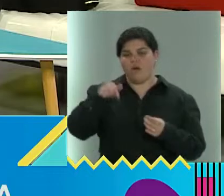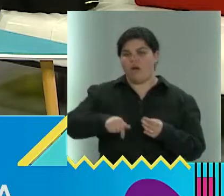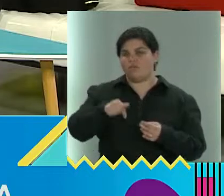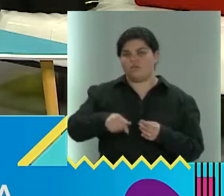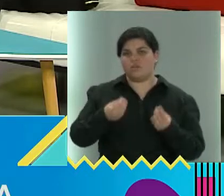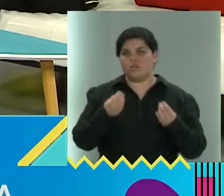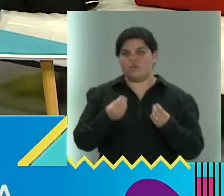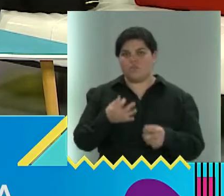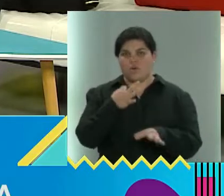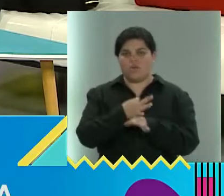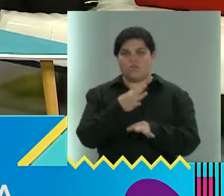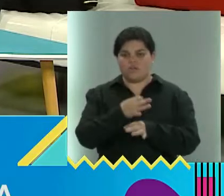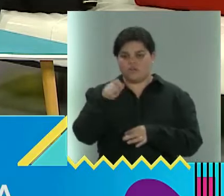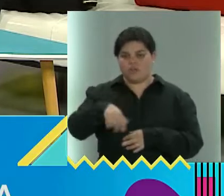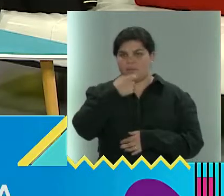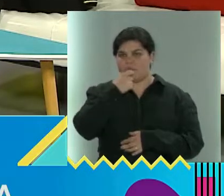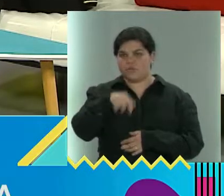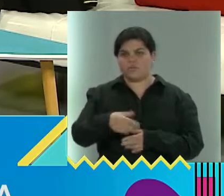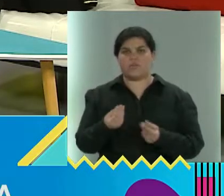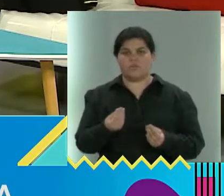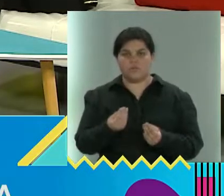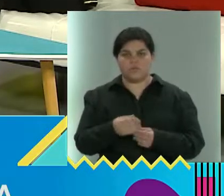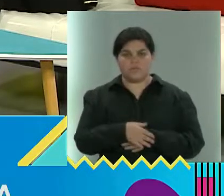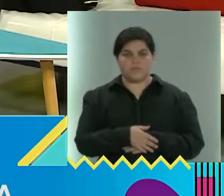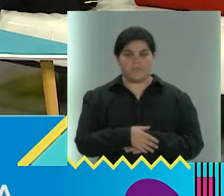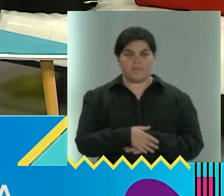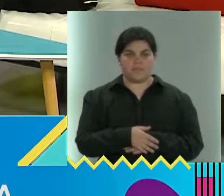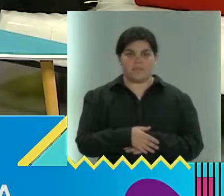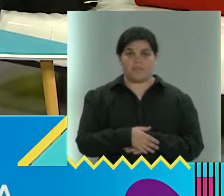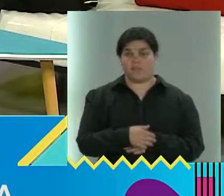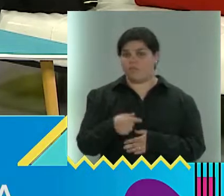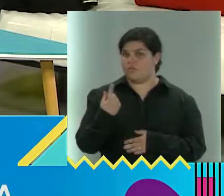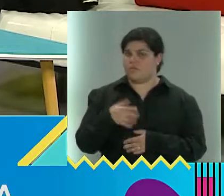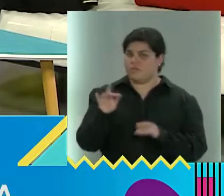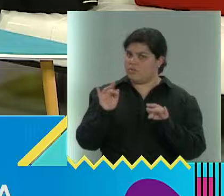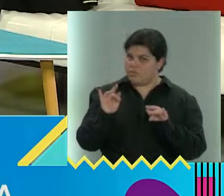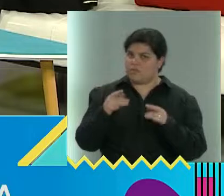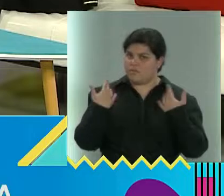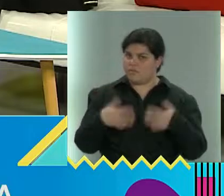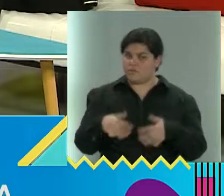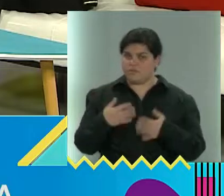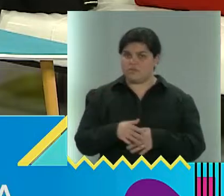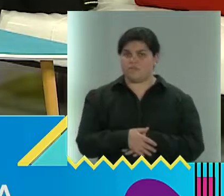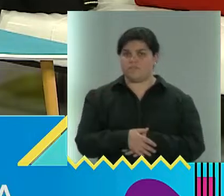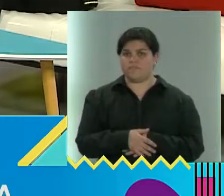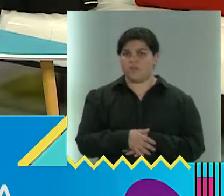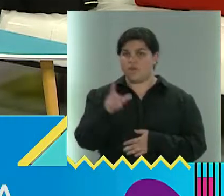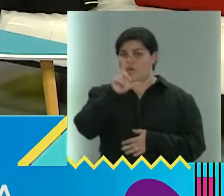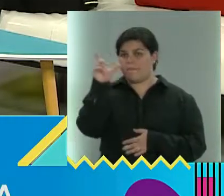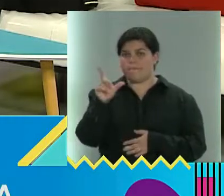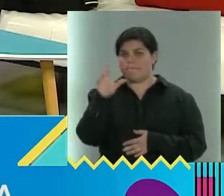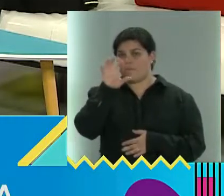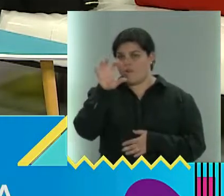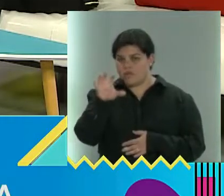en la educación en nuestra provincia. Bien, tenemos una realidad compleja, como creo que en nuestra provincia y en nuestro país tenemos una